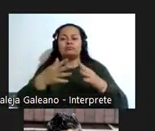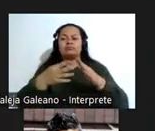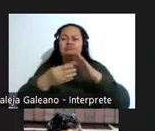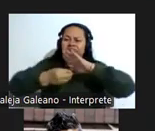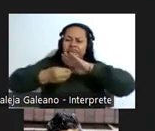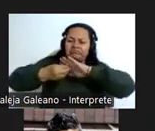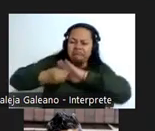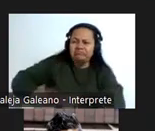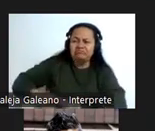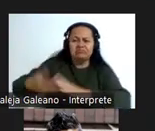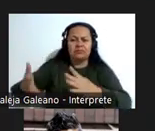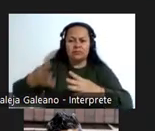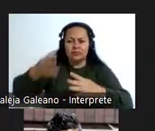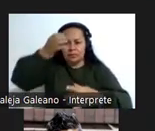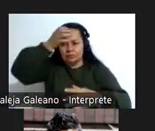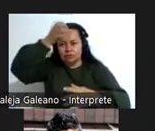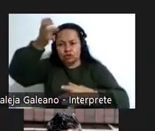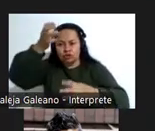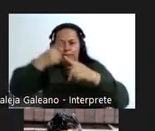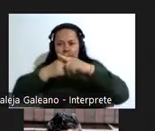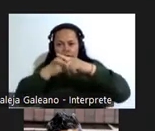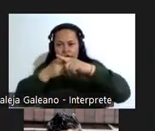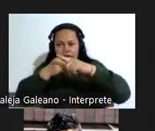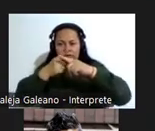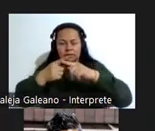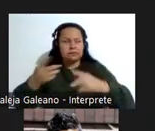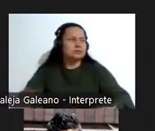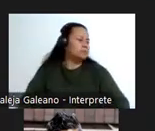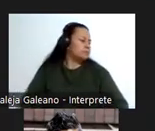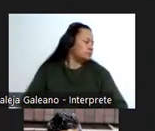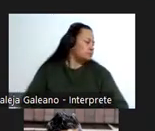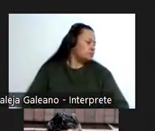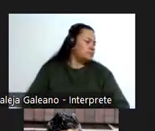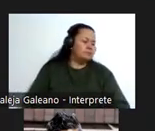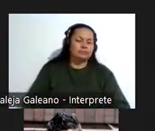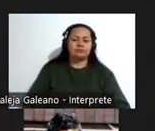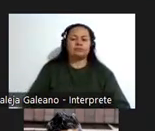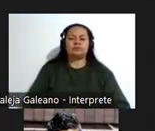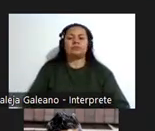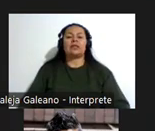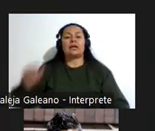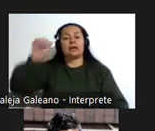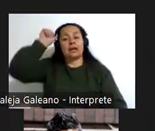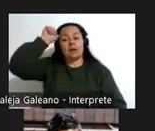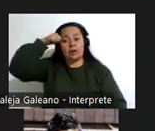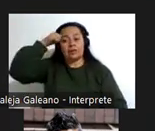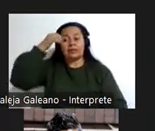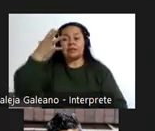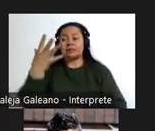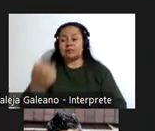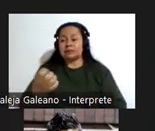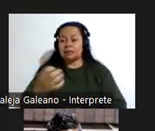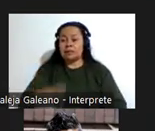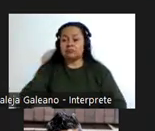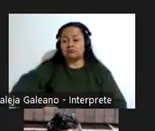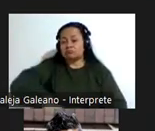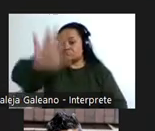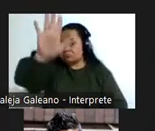científica. Creo que es algo muy importante. Recuerden que si quieren decir